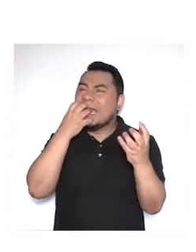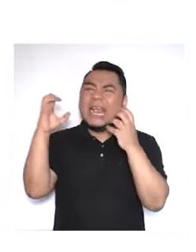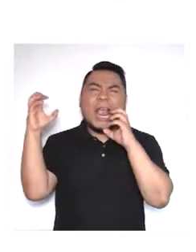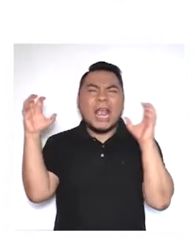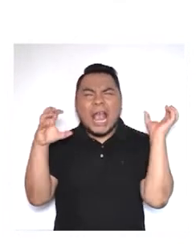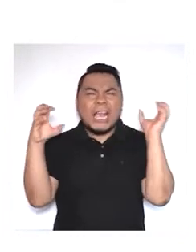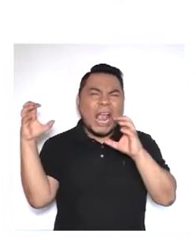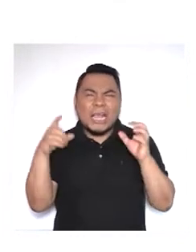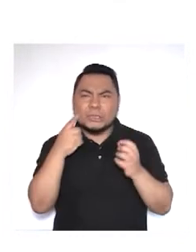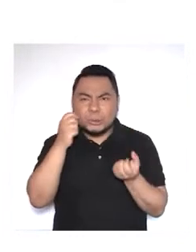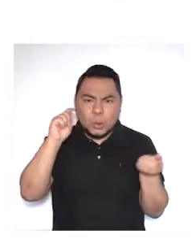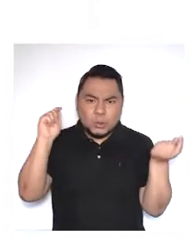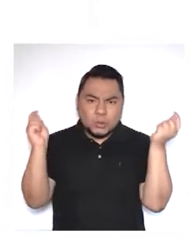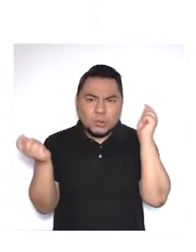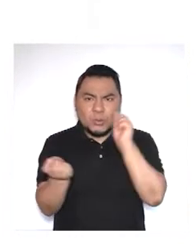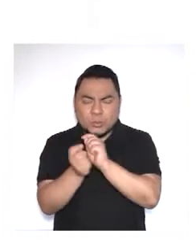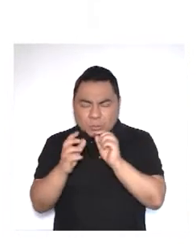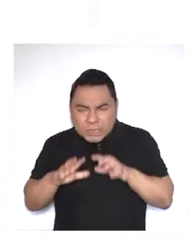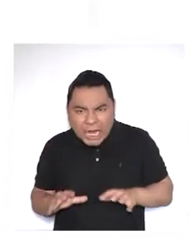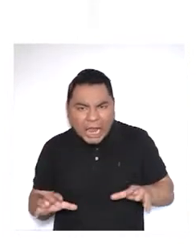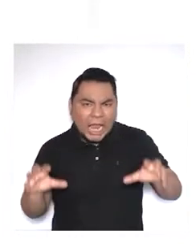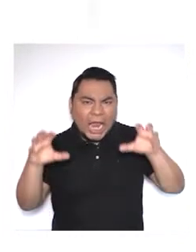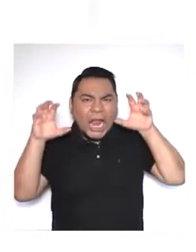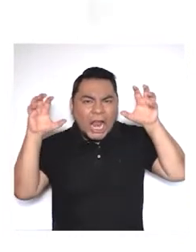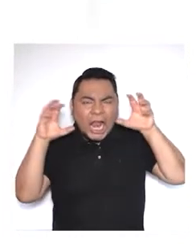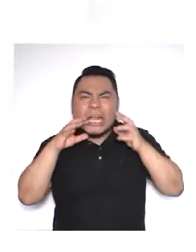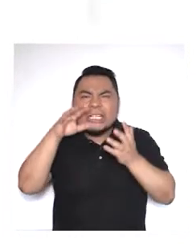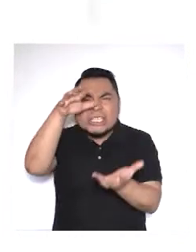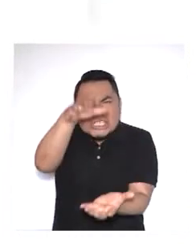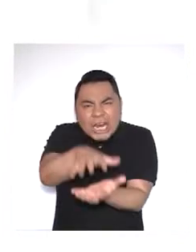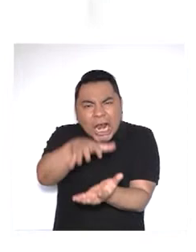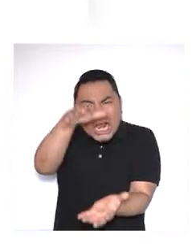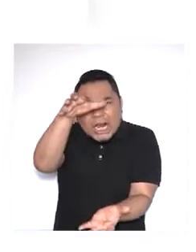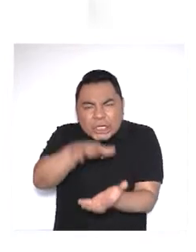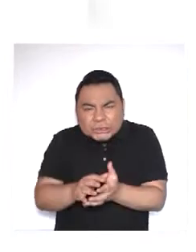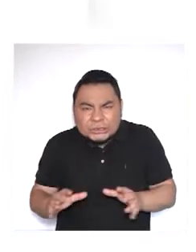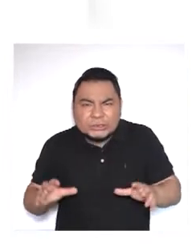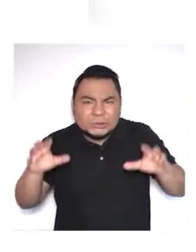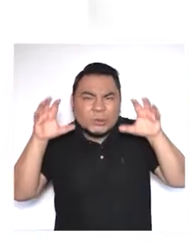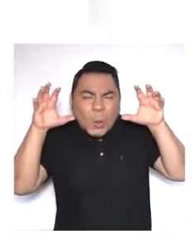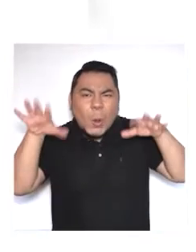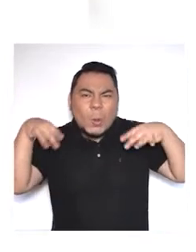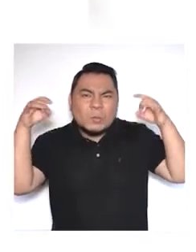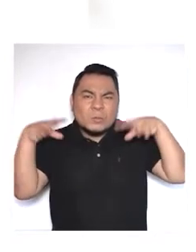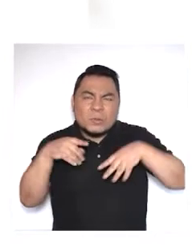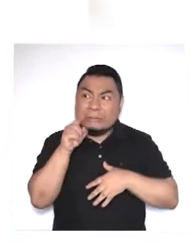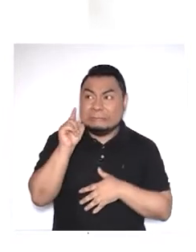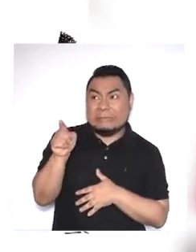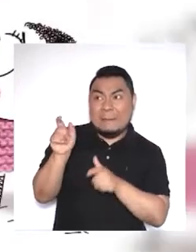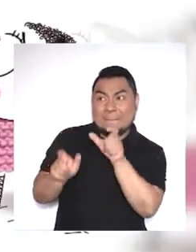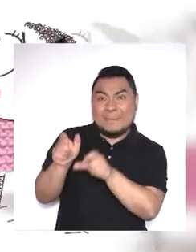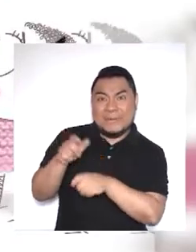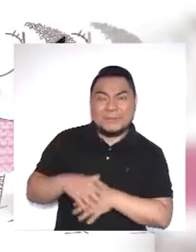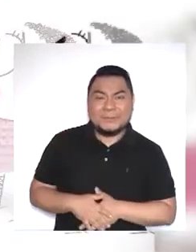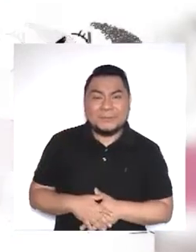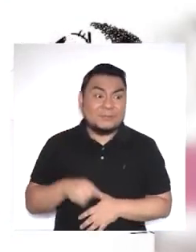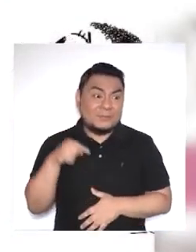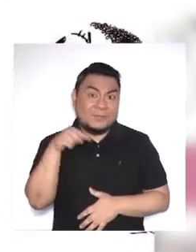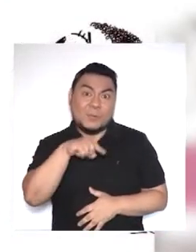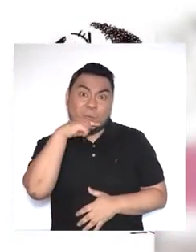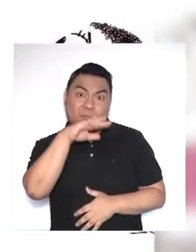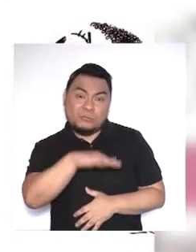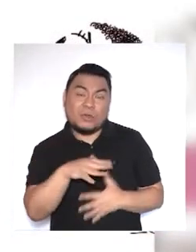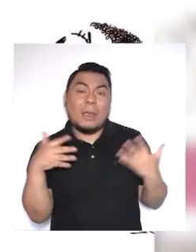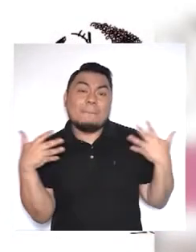se transformaba en monstruos, cocodrilos furiosos y magos gigantes. Le tenía miedo